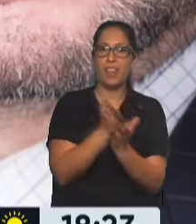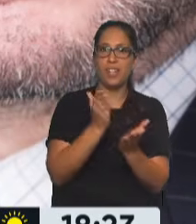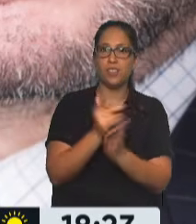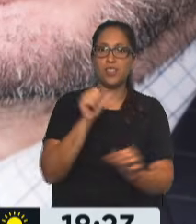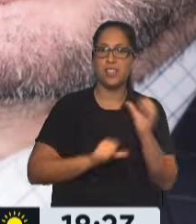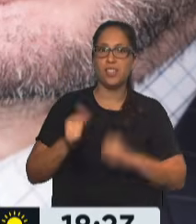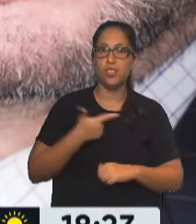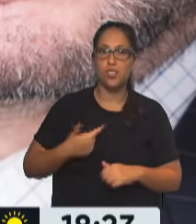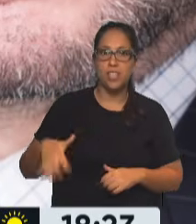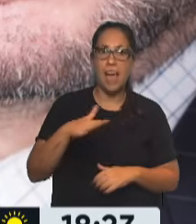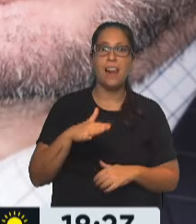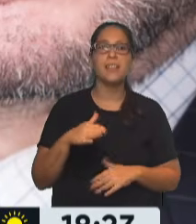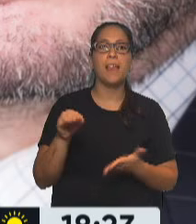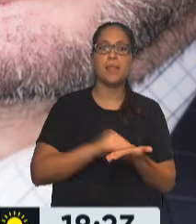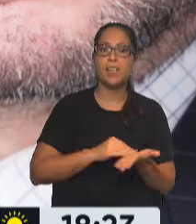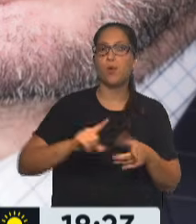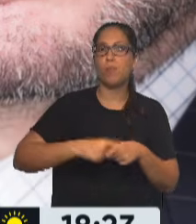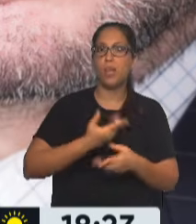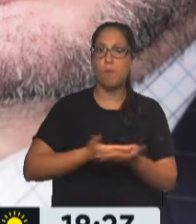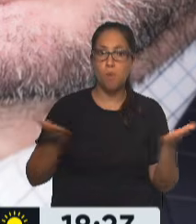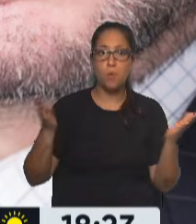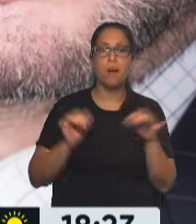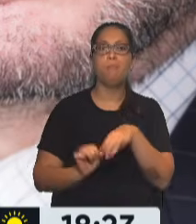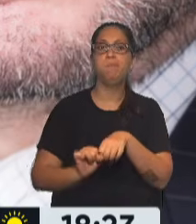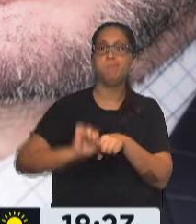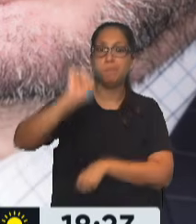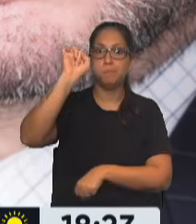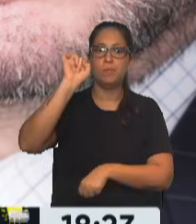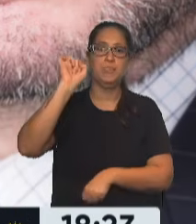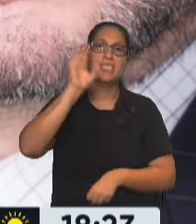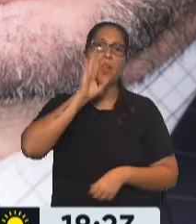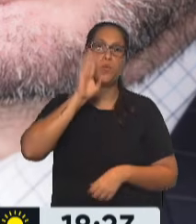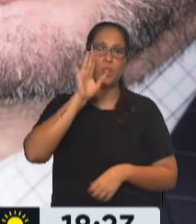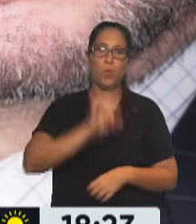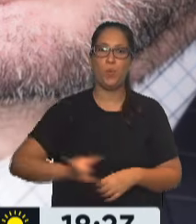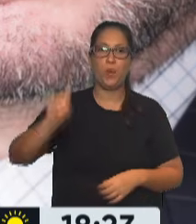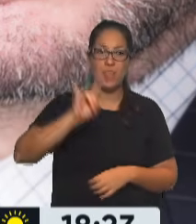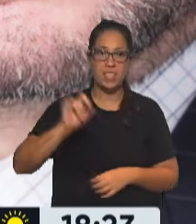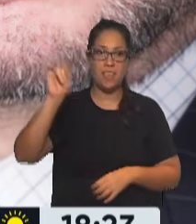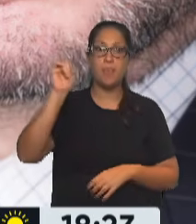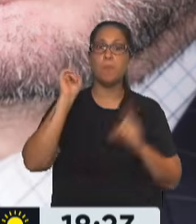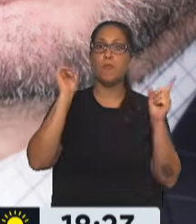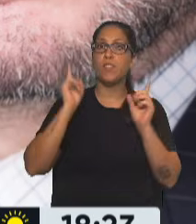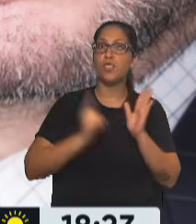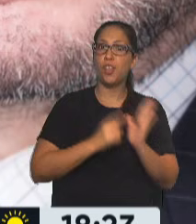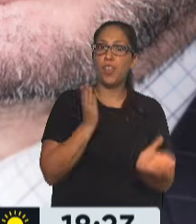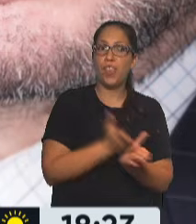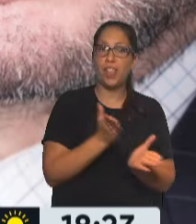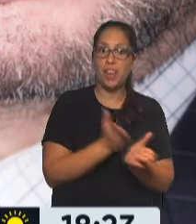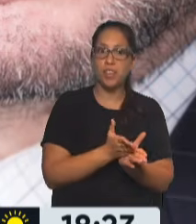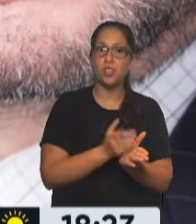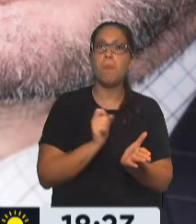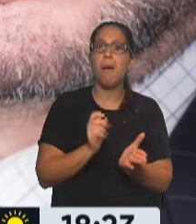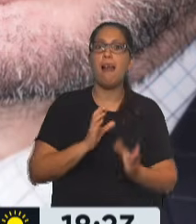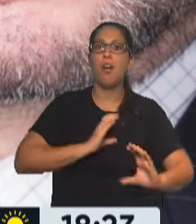y Políticas Públicas, egresado de la National Defense University de los Estados Unidos, profesor titular de Derecho a la